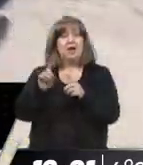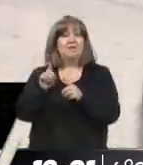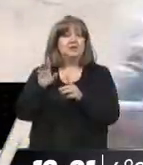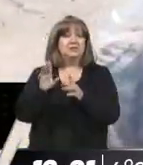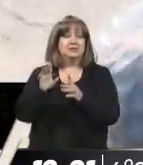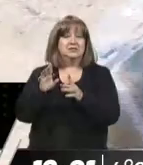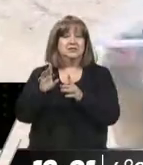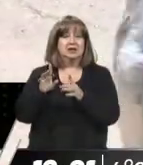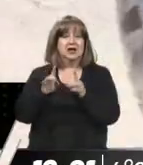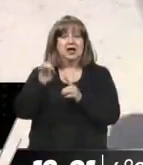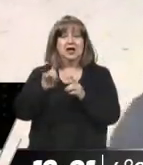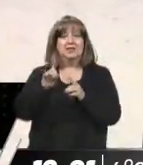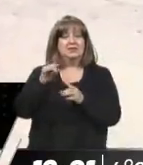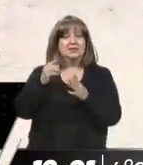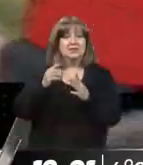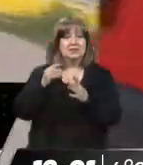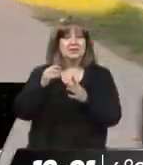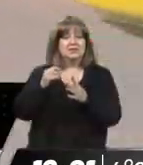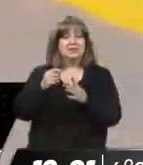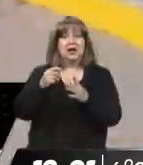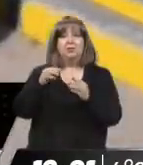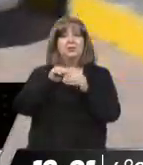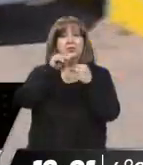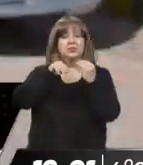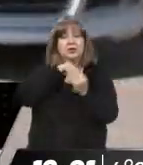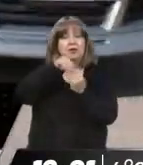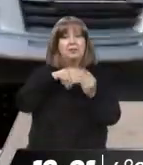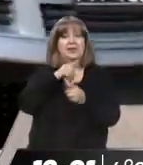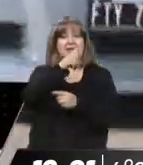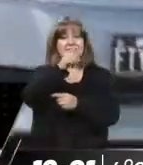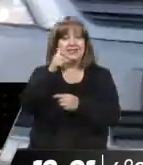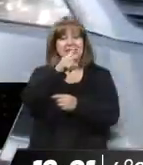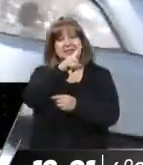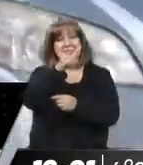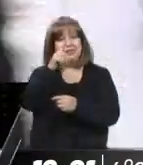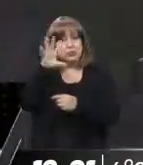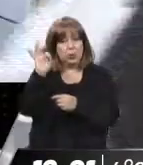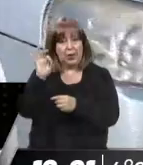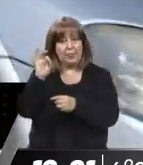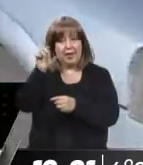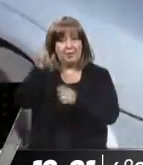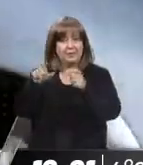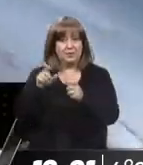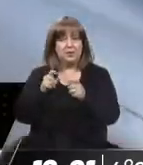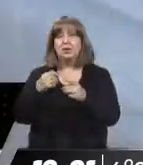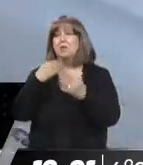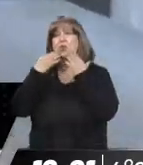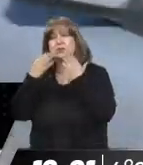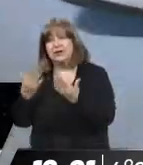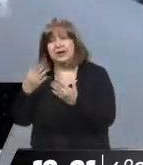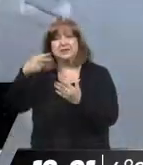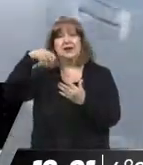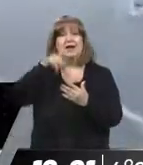a cerca de 150 personas esta donación, así que bueno, muy agradecido a Natalia, muy agradecido al Grupo